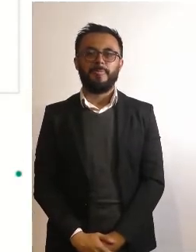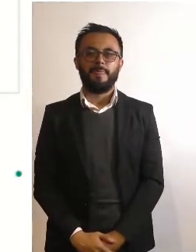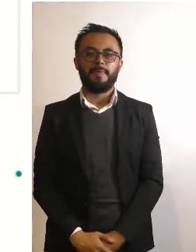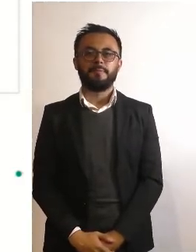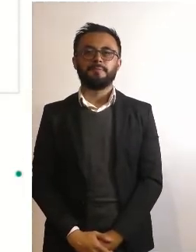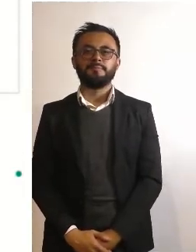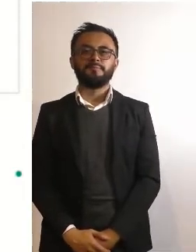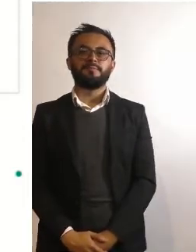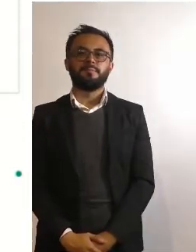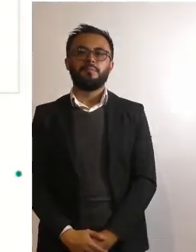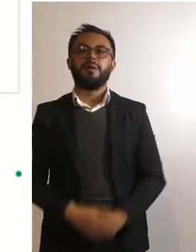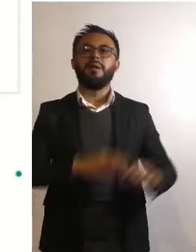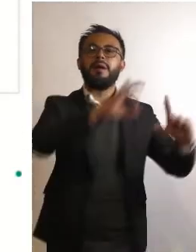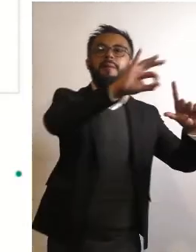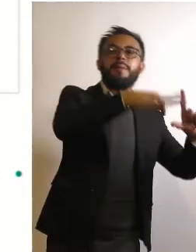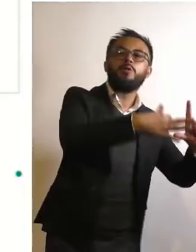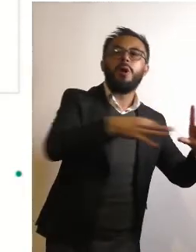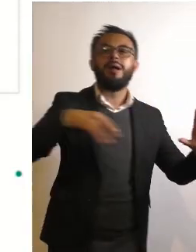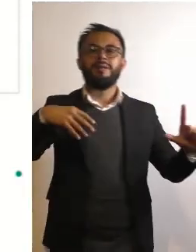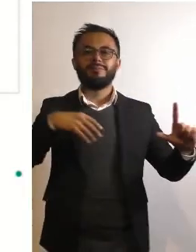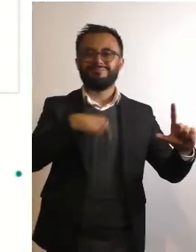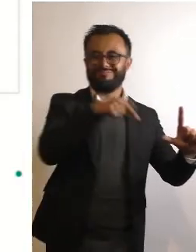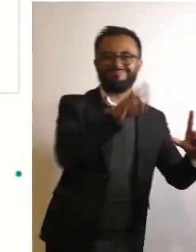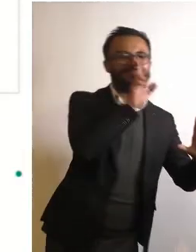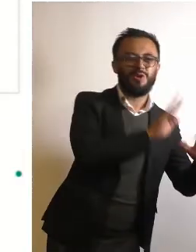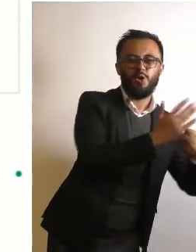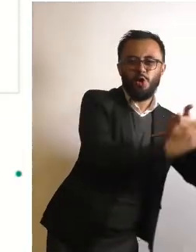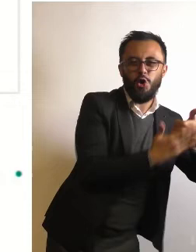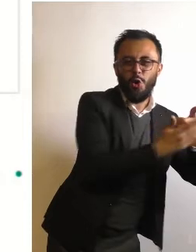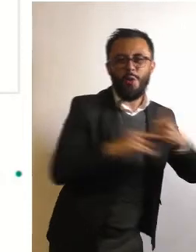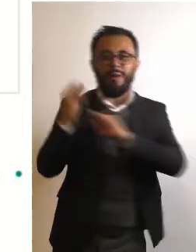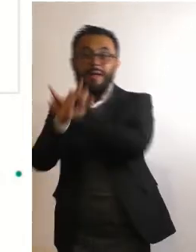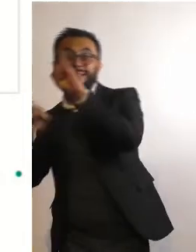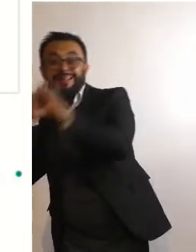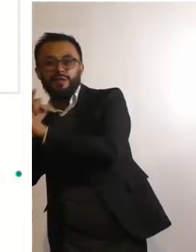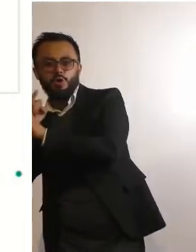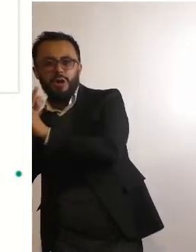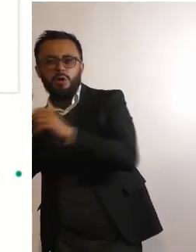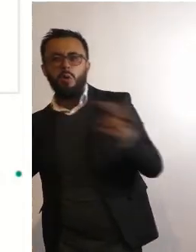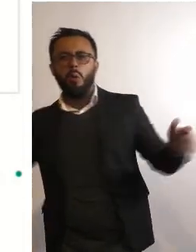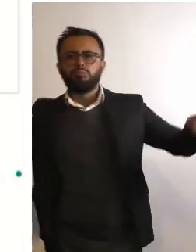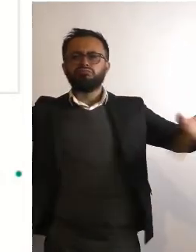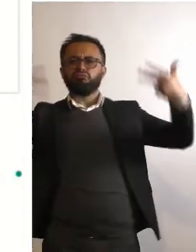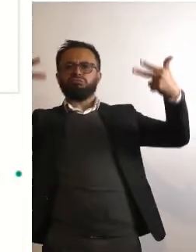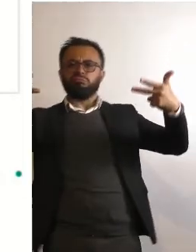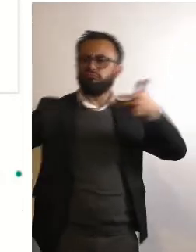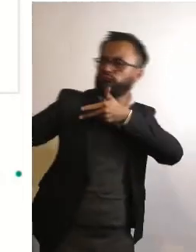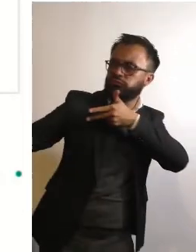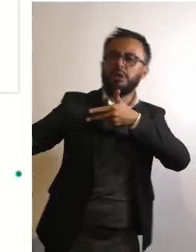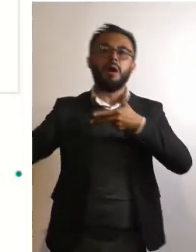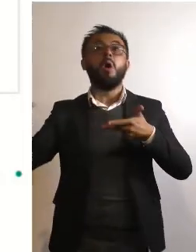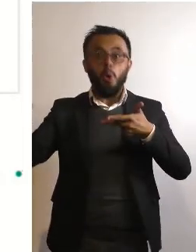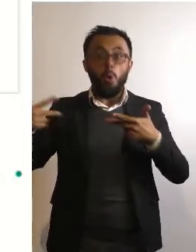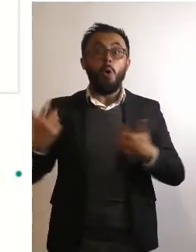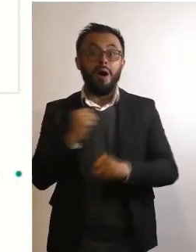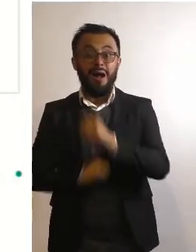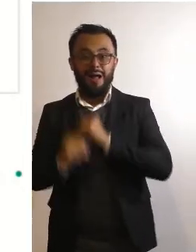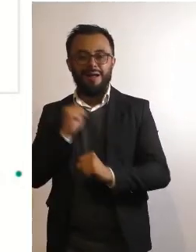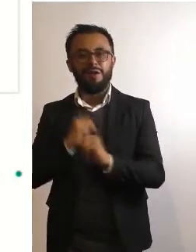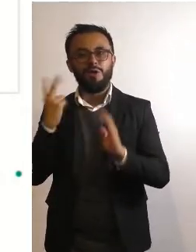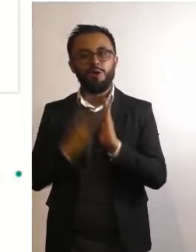En intercambio virtual internacional, para el 2021 tuvimos 136 entrantes